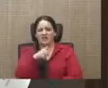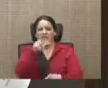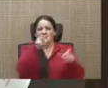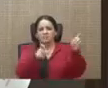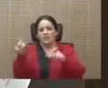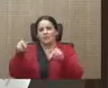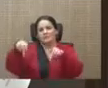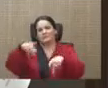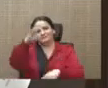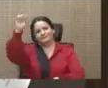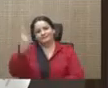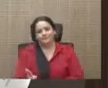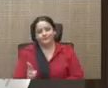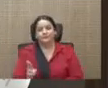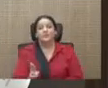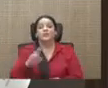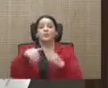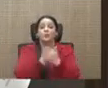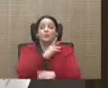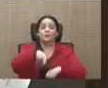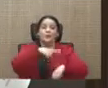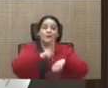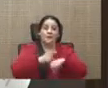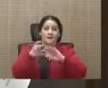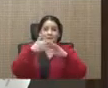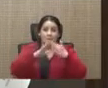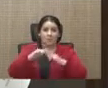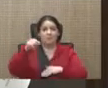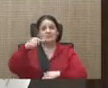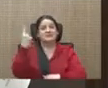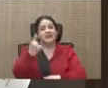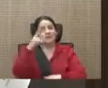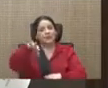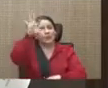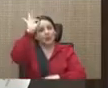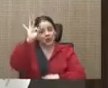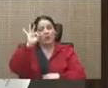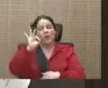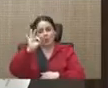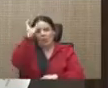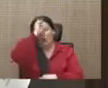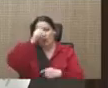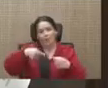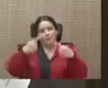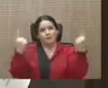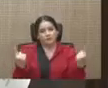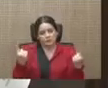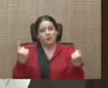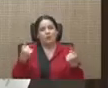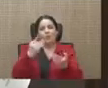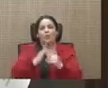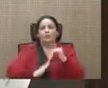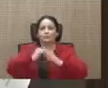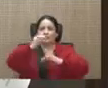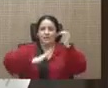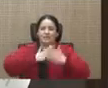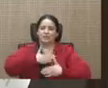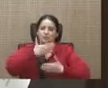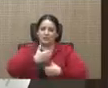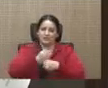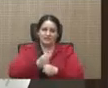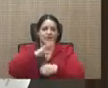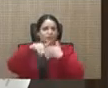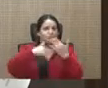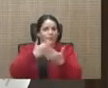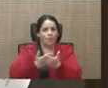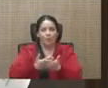Nueva República, el pueblo encontrará una oposición constructiva, dispuesta a defender al pueblo que nos eligió y a ser duros contra el gobierno cuando éste